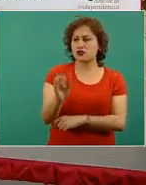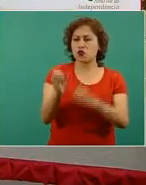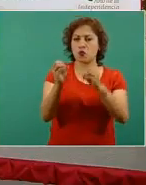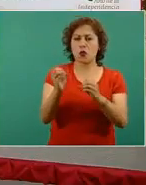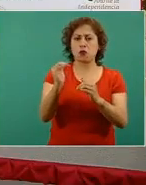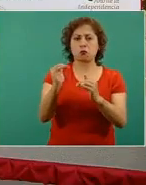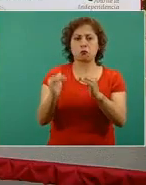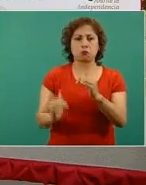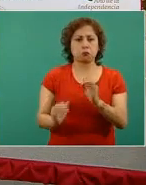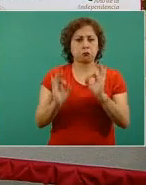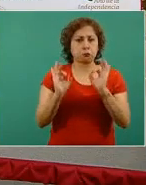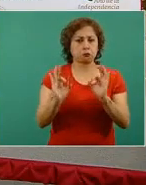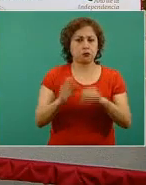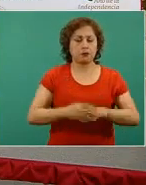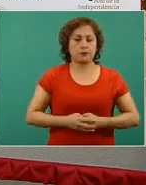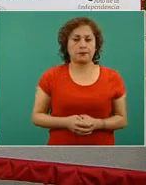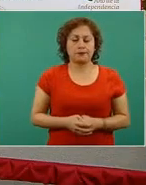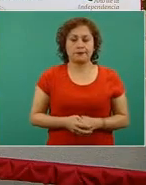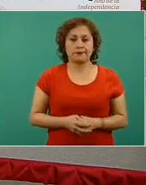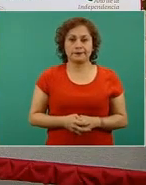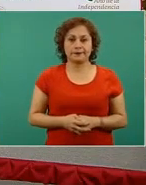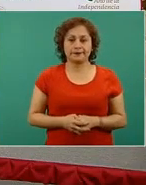ocupación.